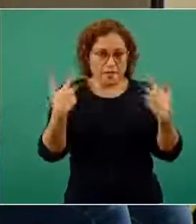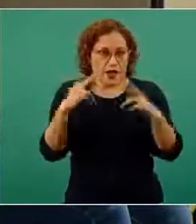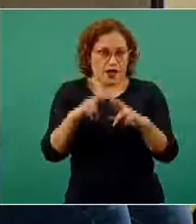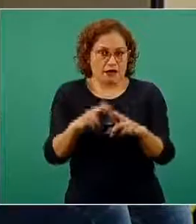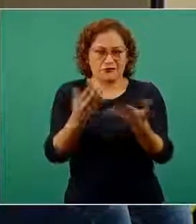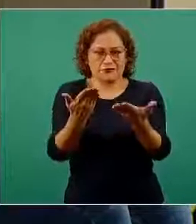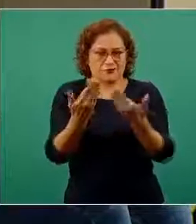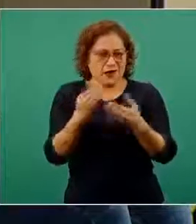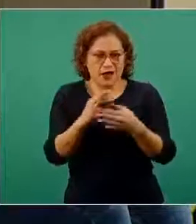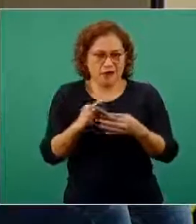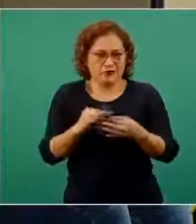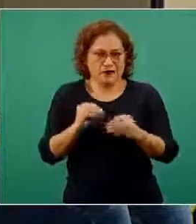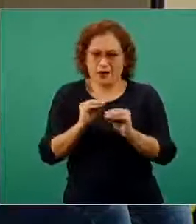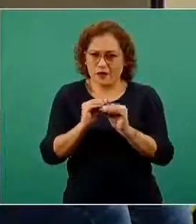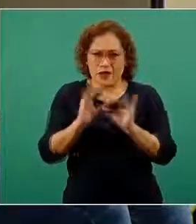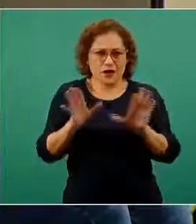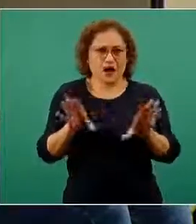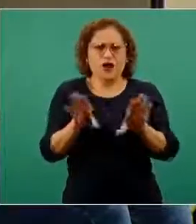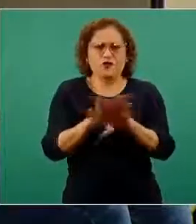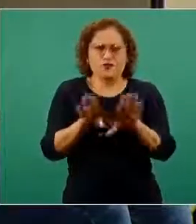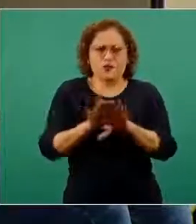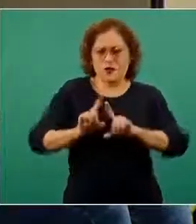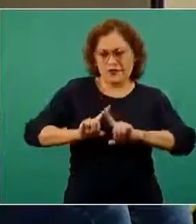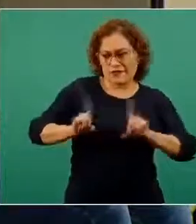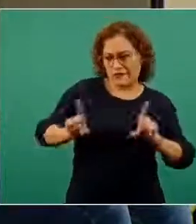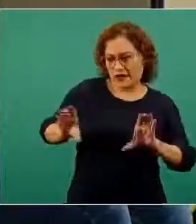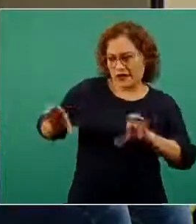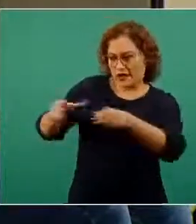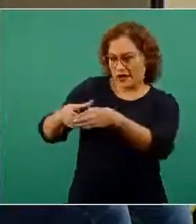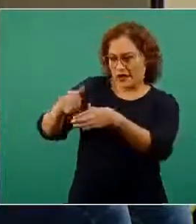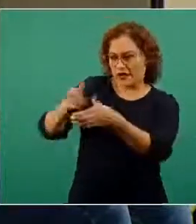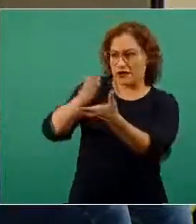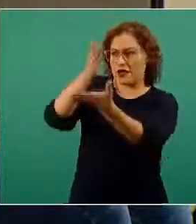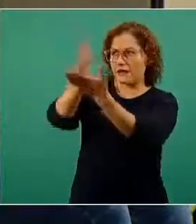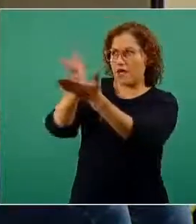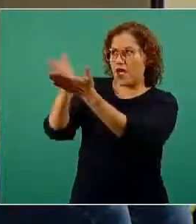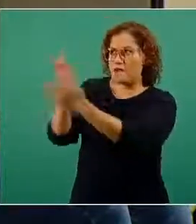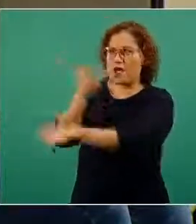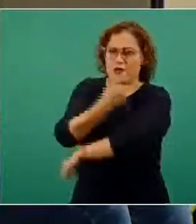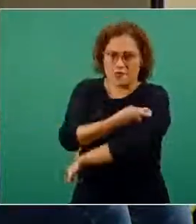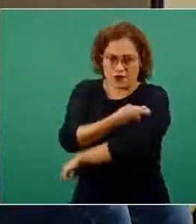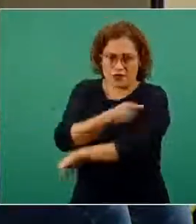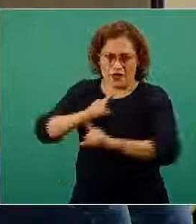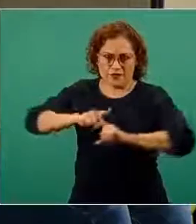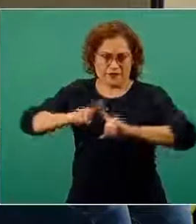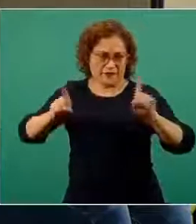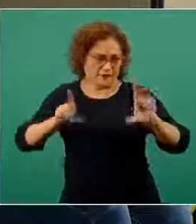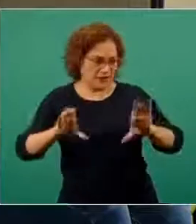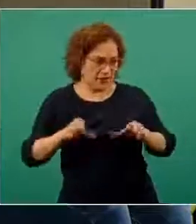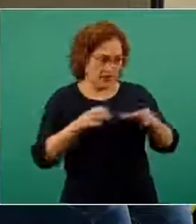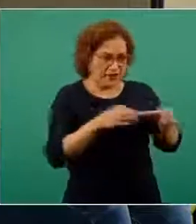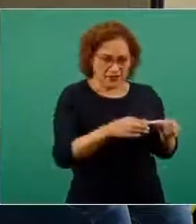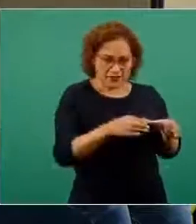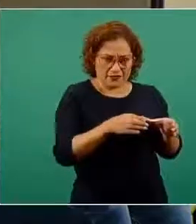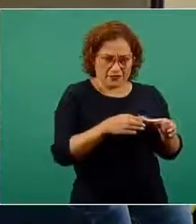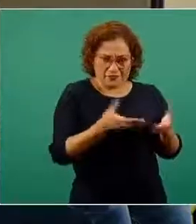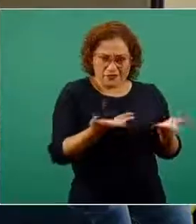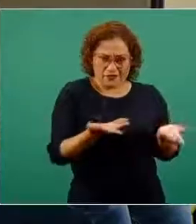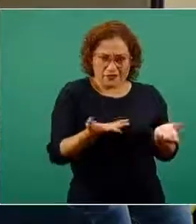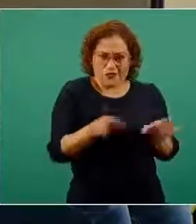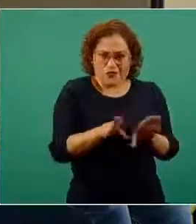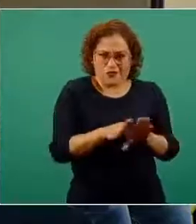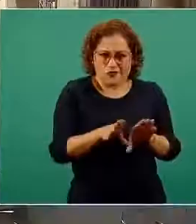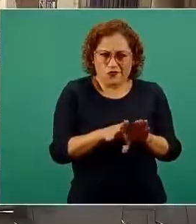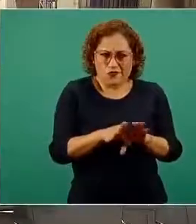sea, no, supongo que no van a ser los grupos de vacunación parecidos a las células de vacunación a las que estamos acostumbrados, sino cómo